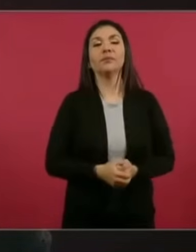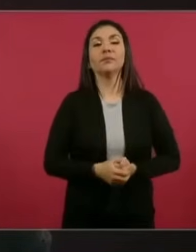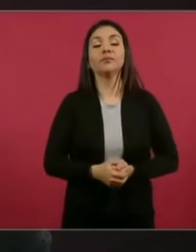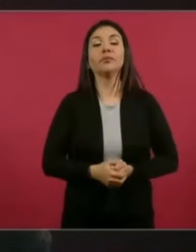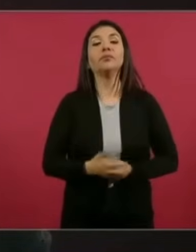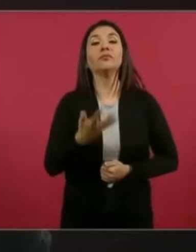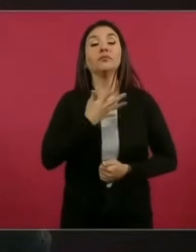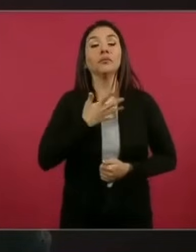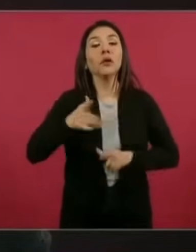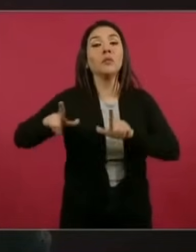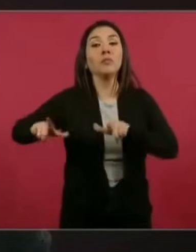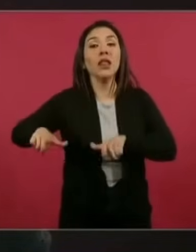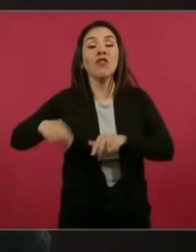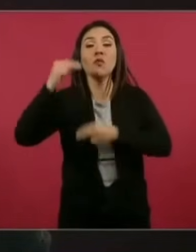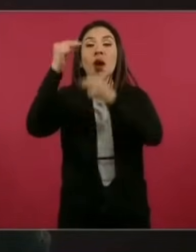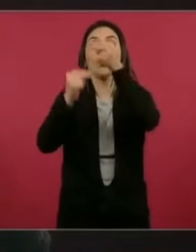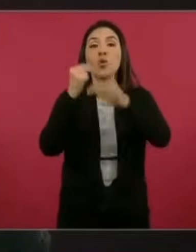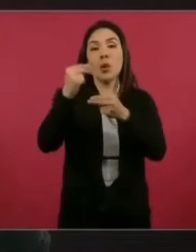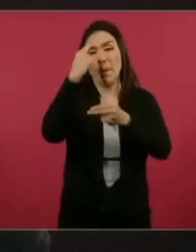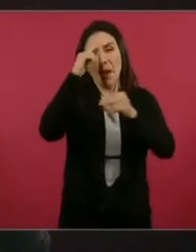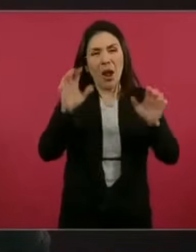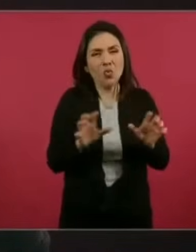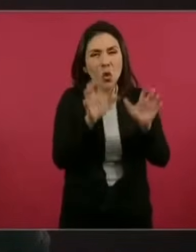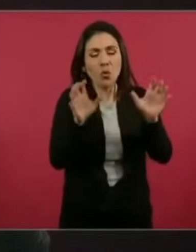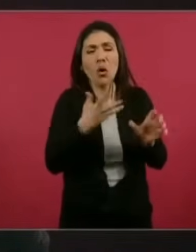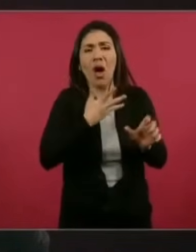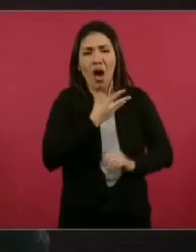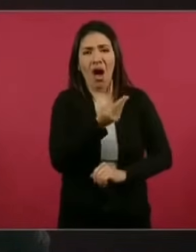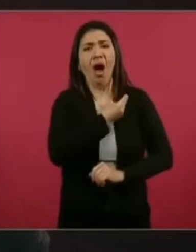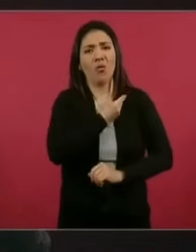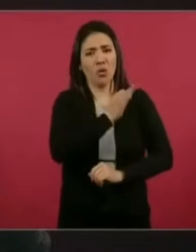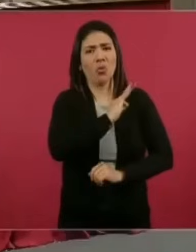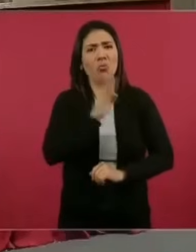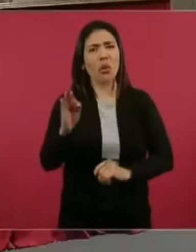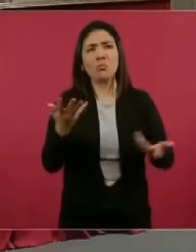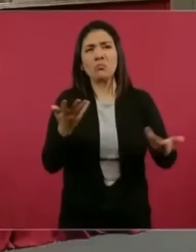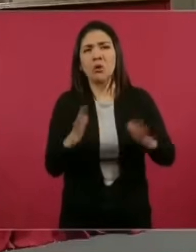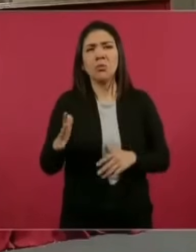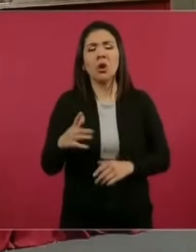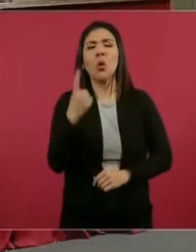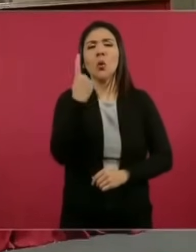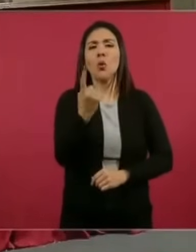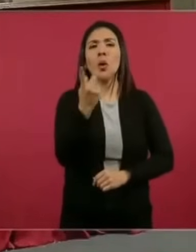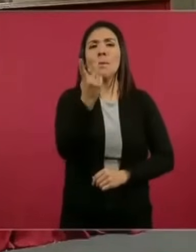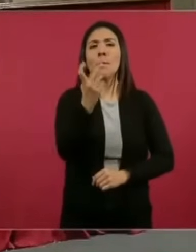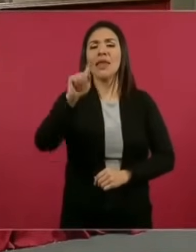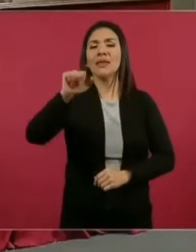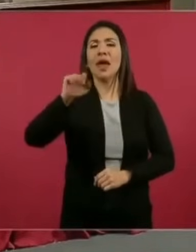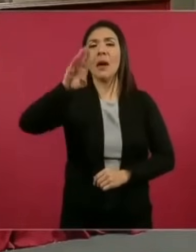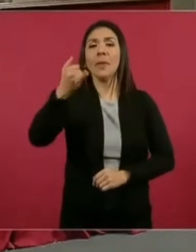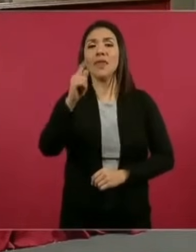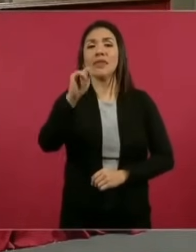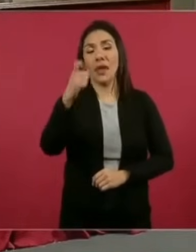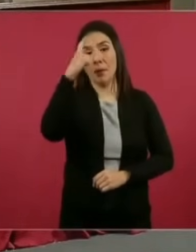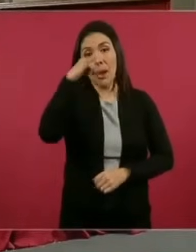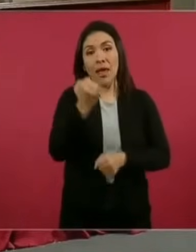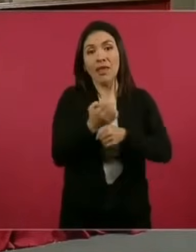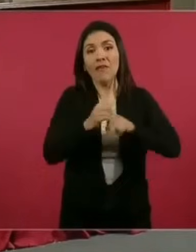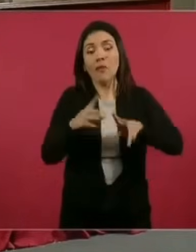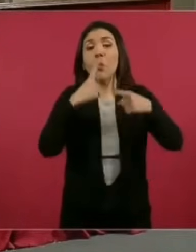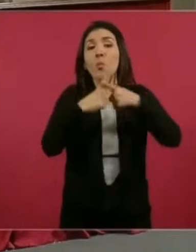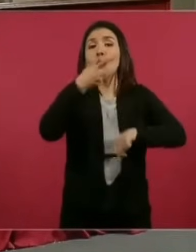plataforma de nube de cómputo distribuido que soporta la entrega de al menos 1 petabyte de información por